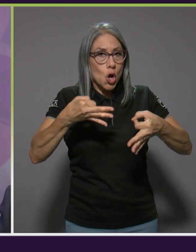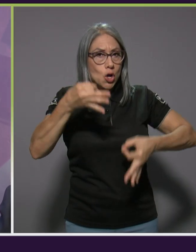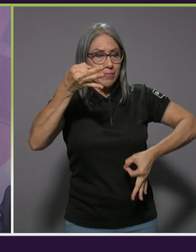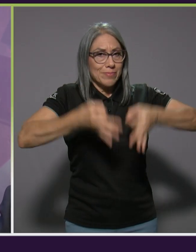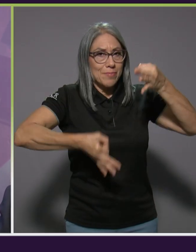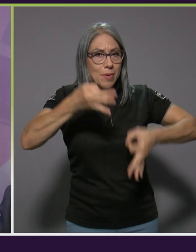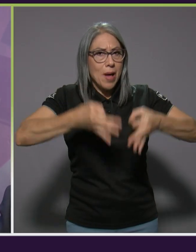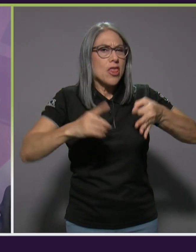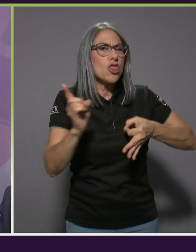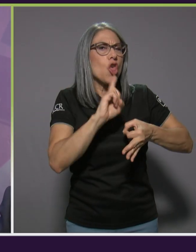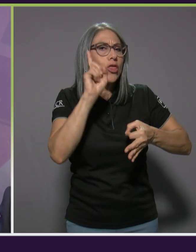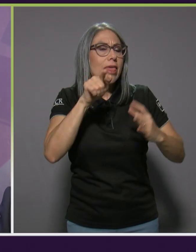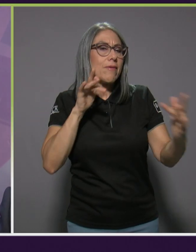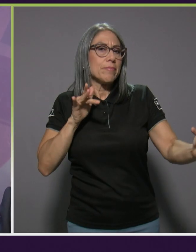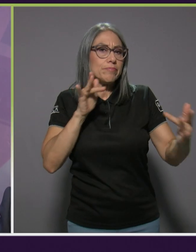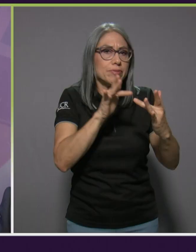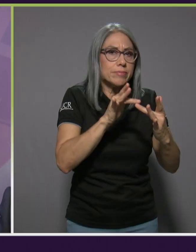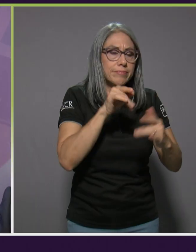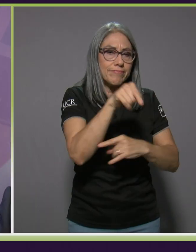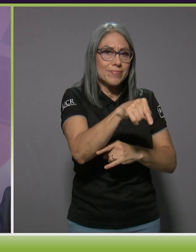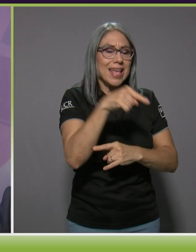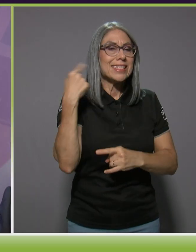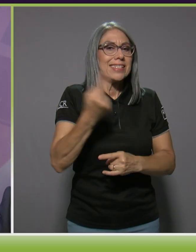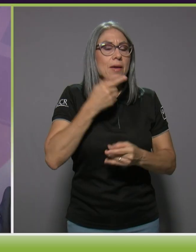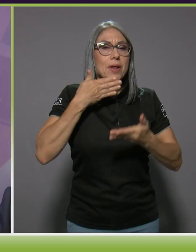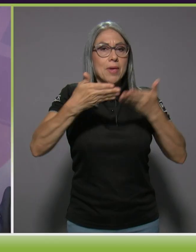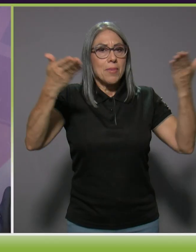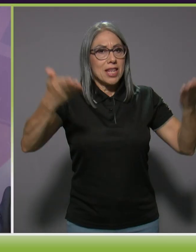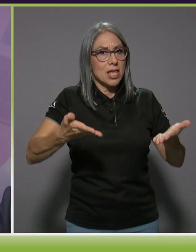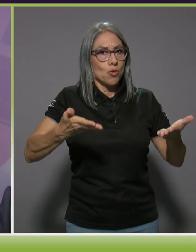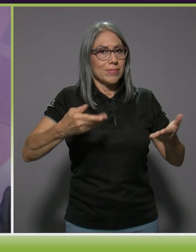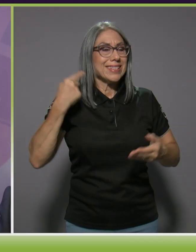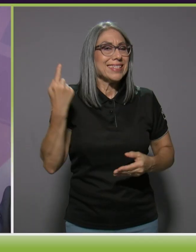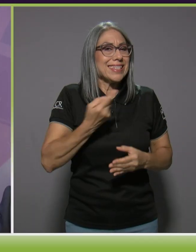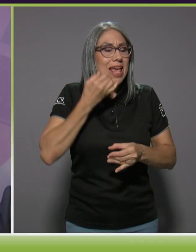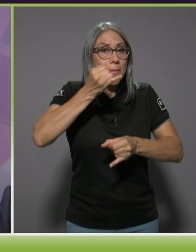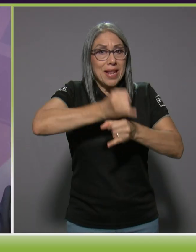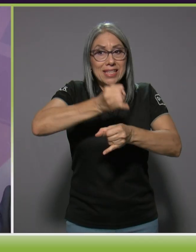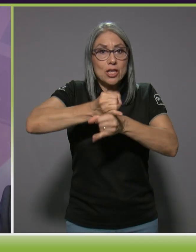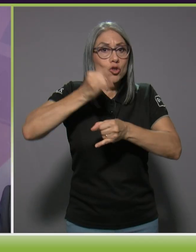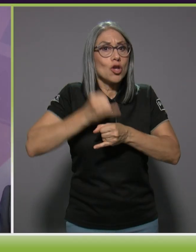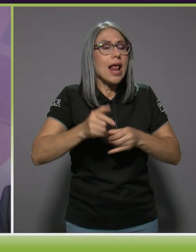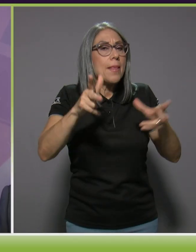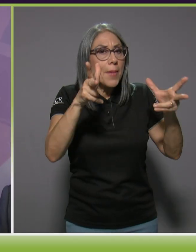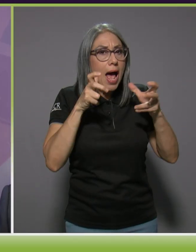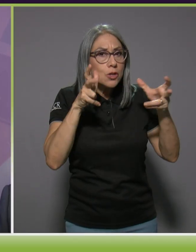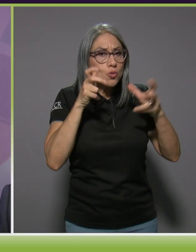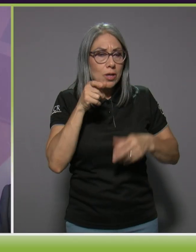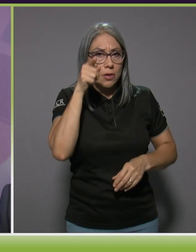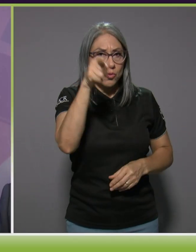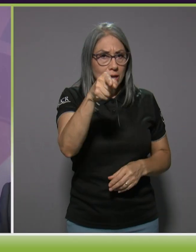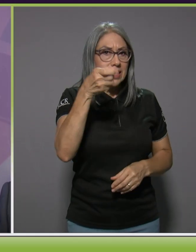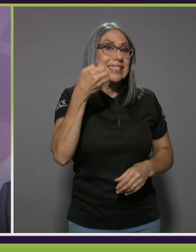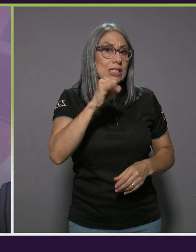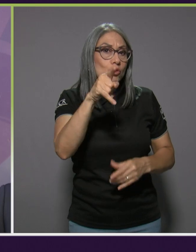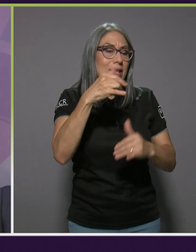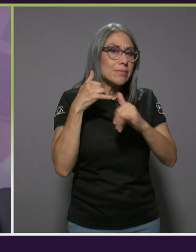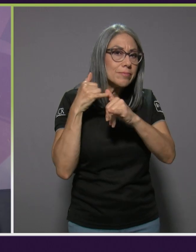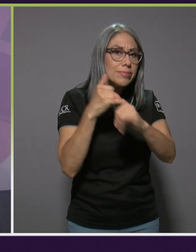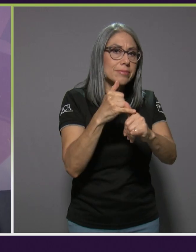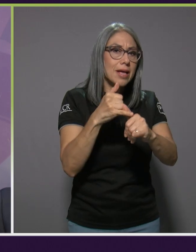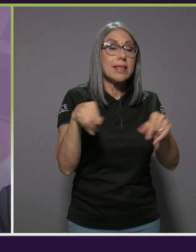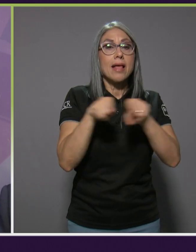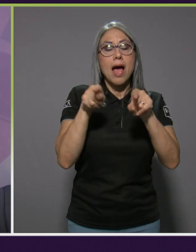corresponda. Siempre será bienvenido, escuchado por la institucionalidad y sobre todo tener el acceso a la